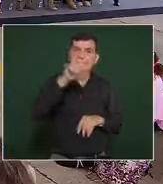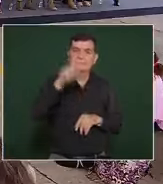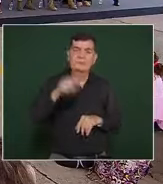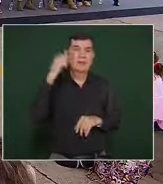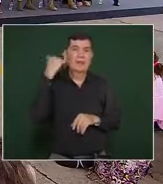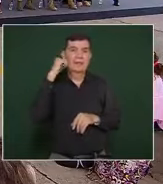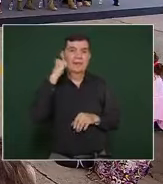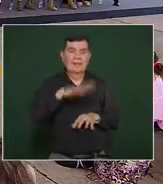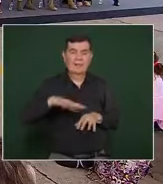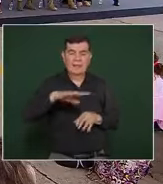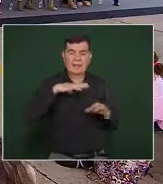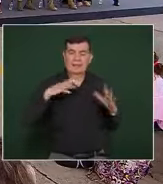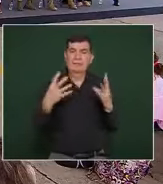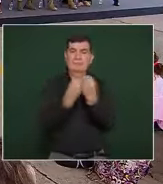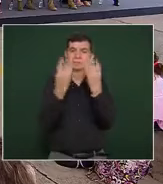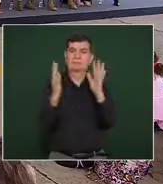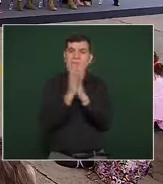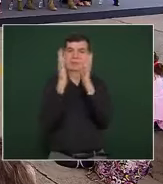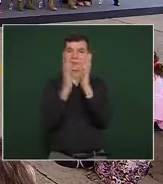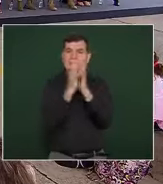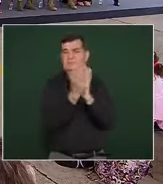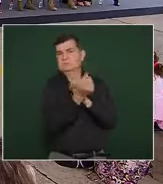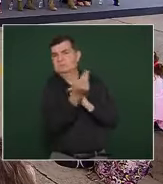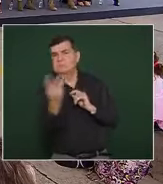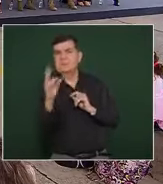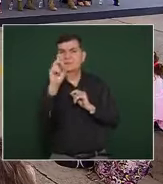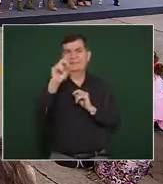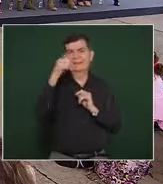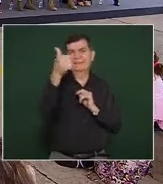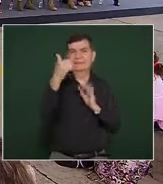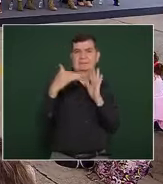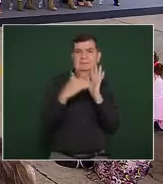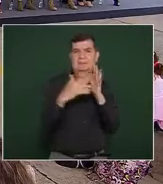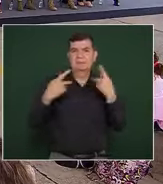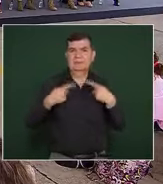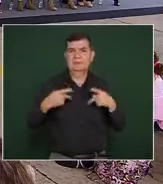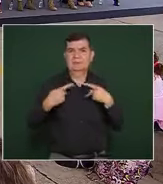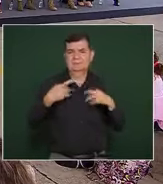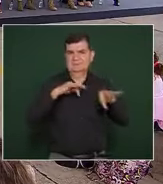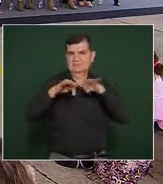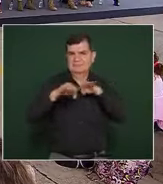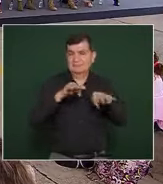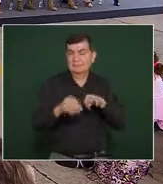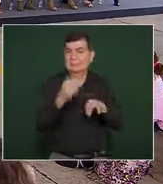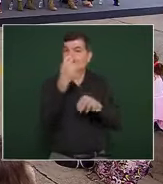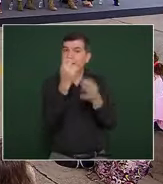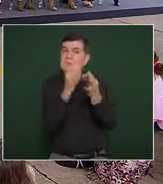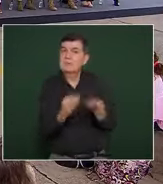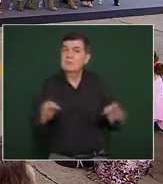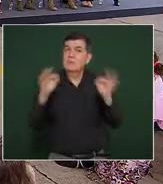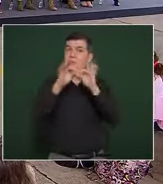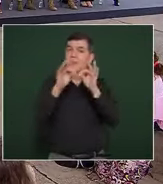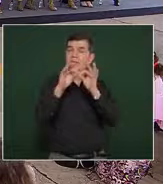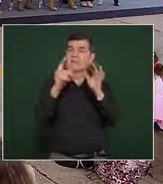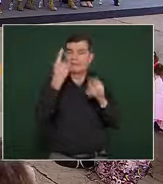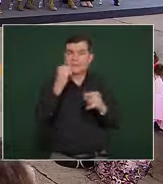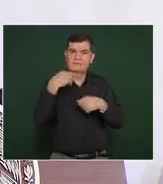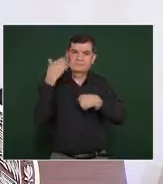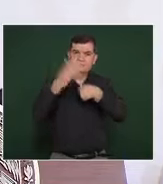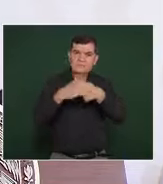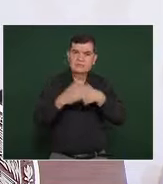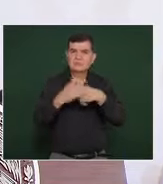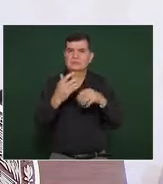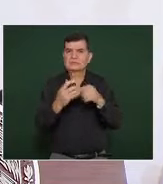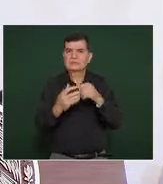que significan la participación de más de 36,000 personas. Este importante calendario de eventos,